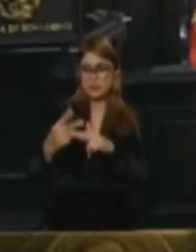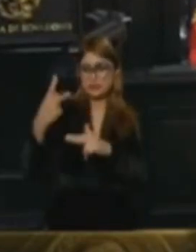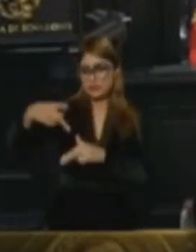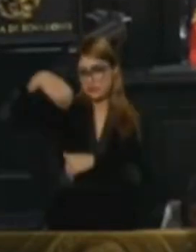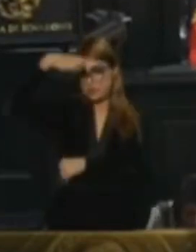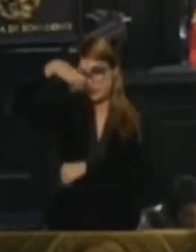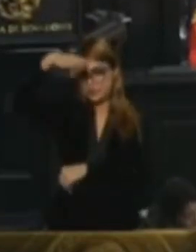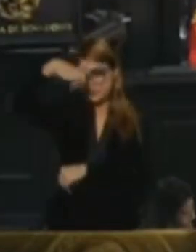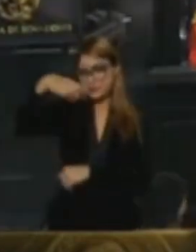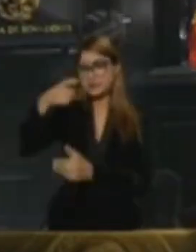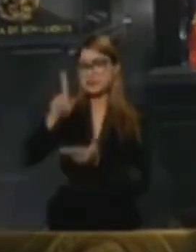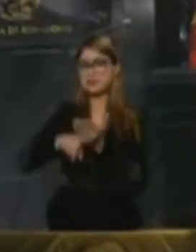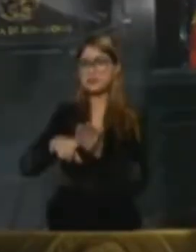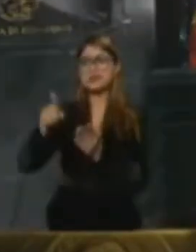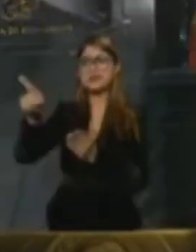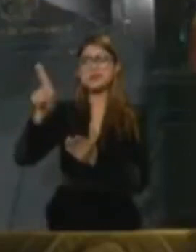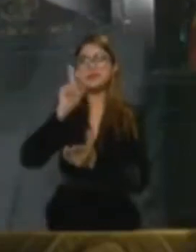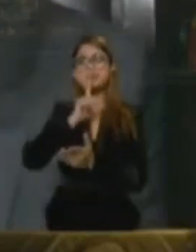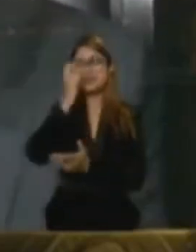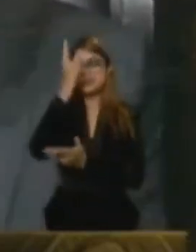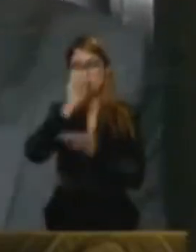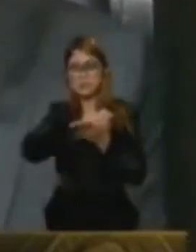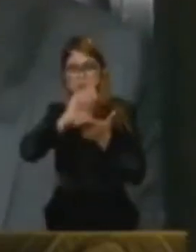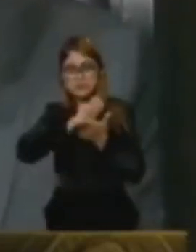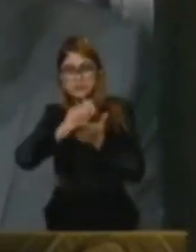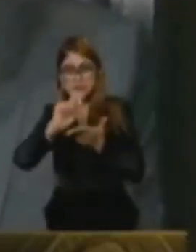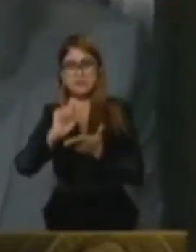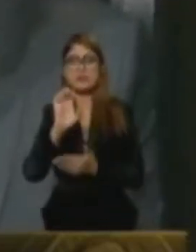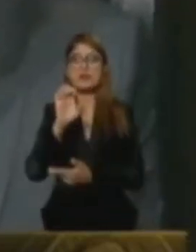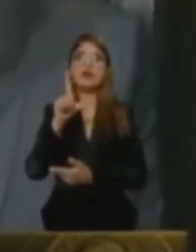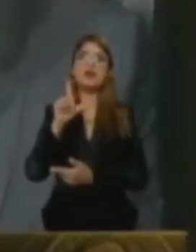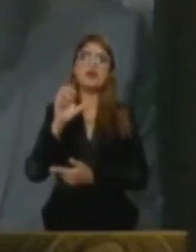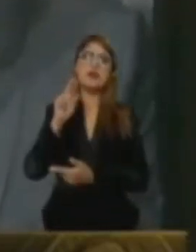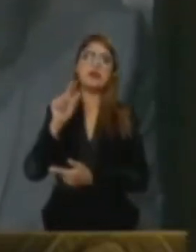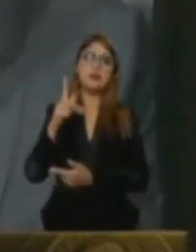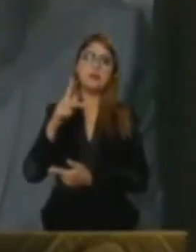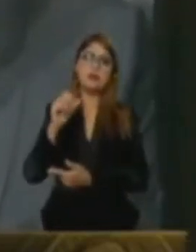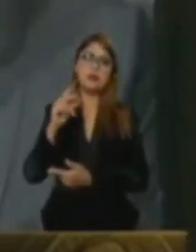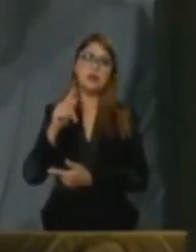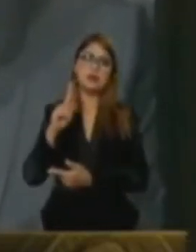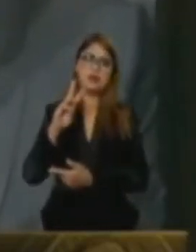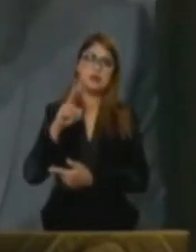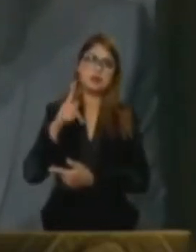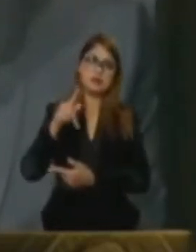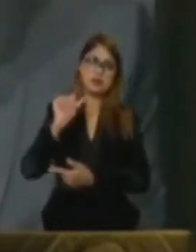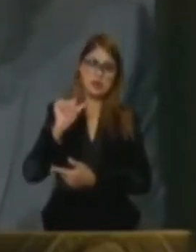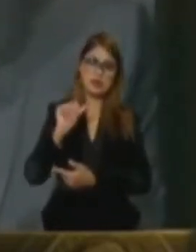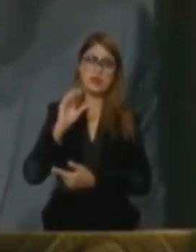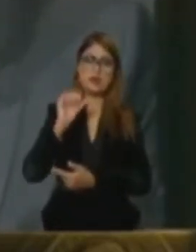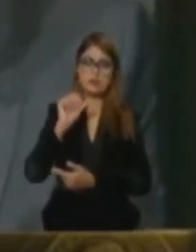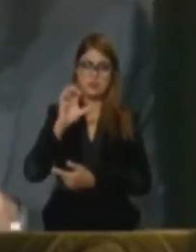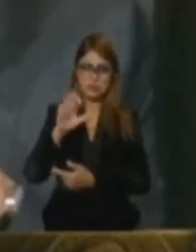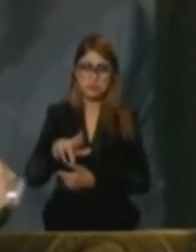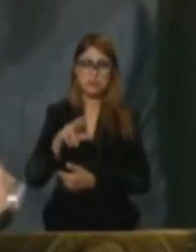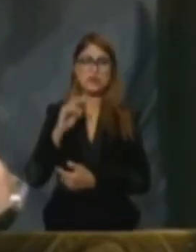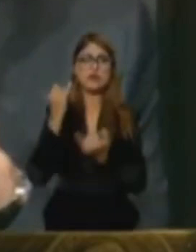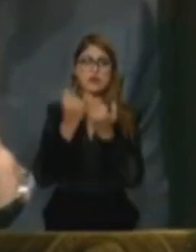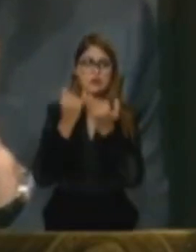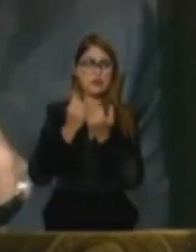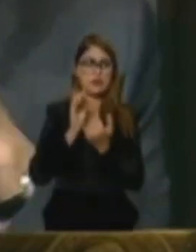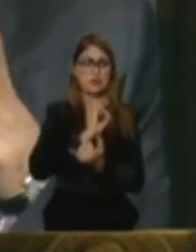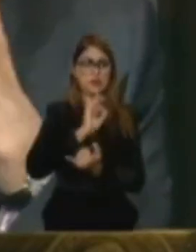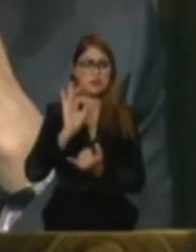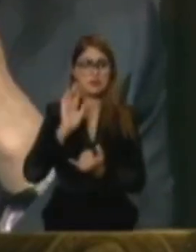y periodista Elena Poniatowska-Mor y destacar sus incuestionables